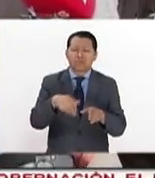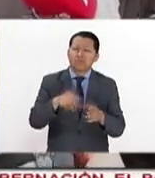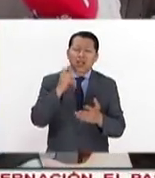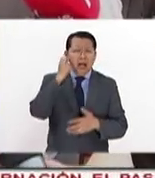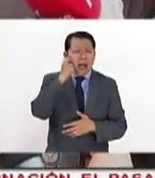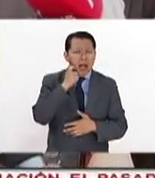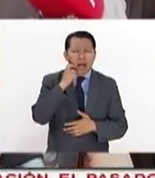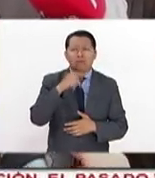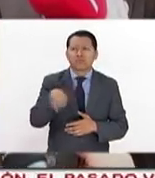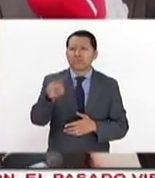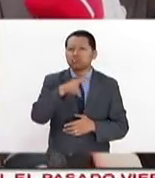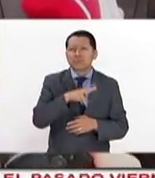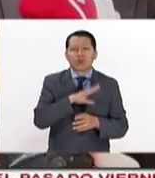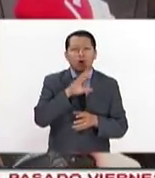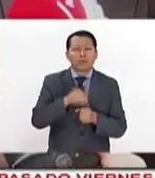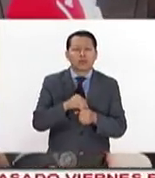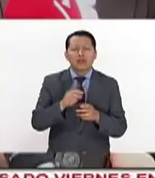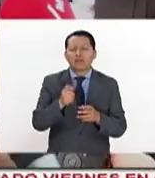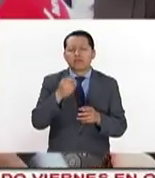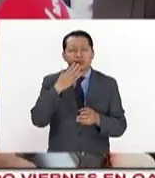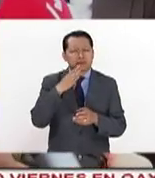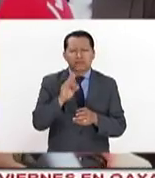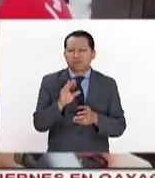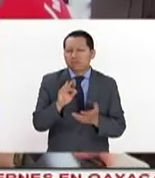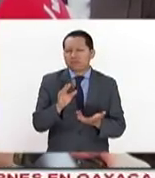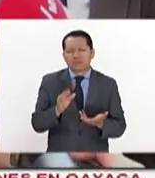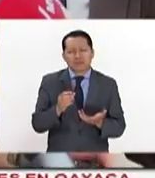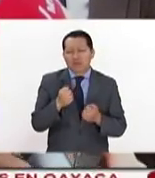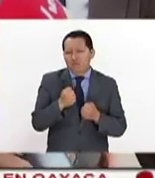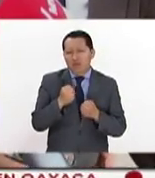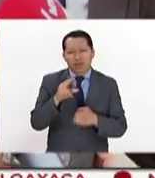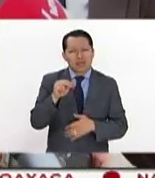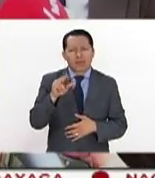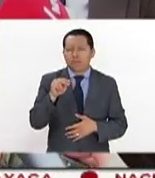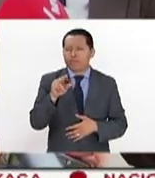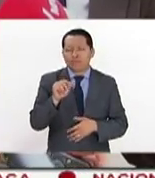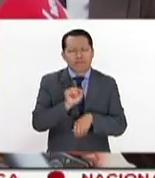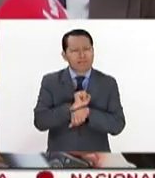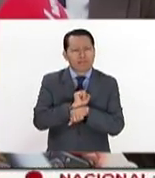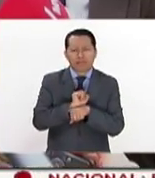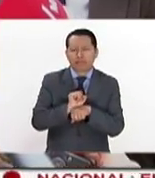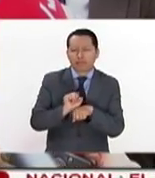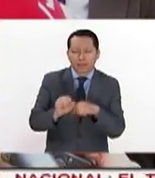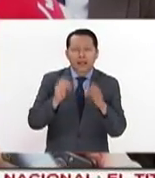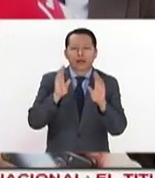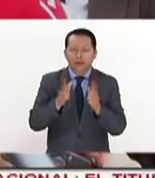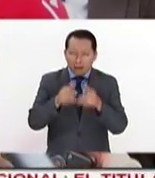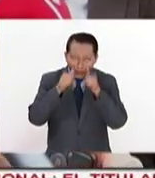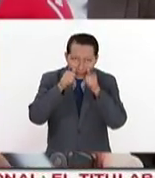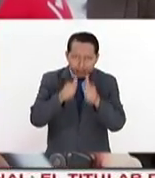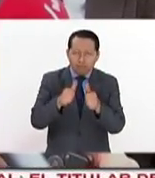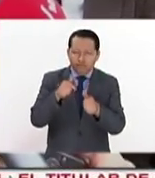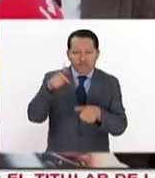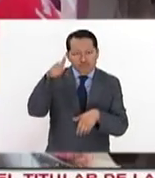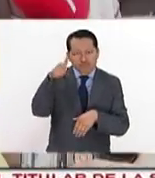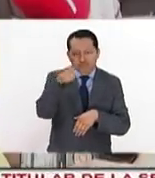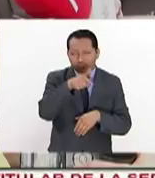yo ubicarlos, son menores, no significativos y están pues atendidos y